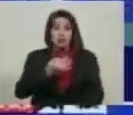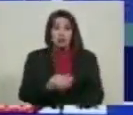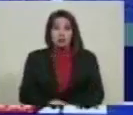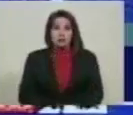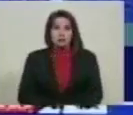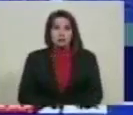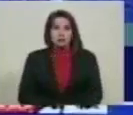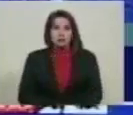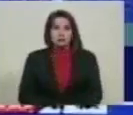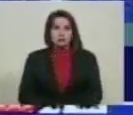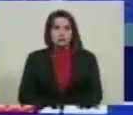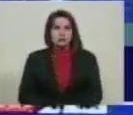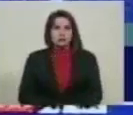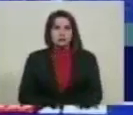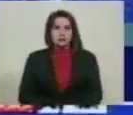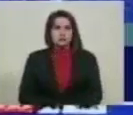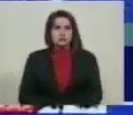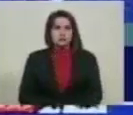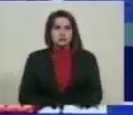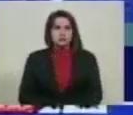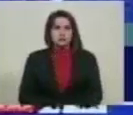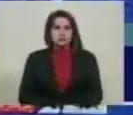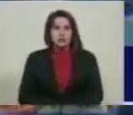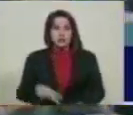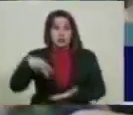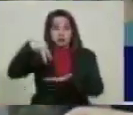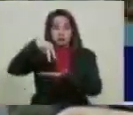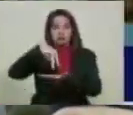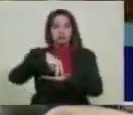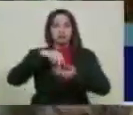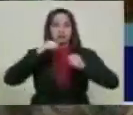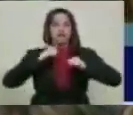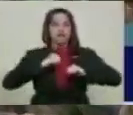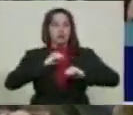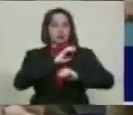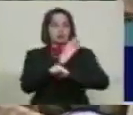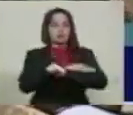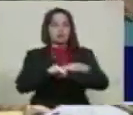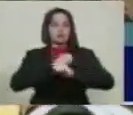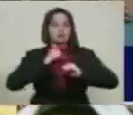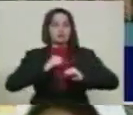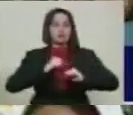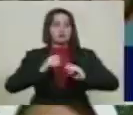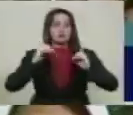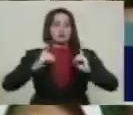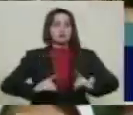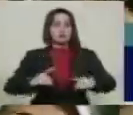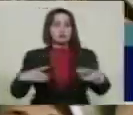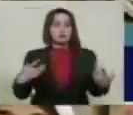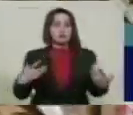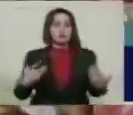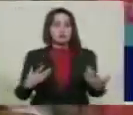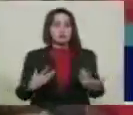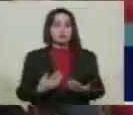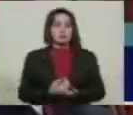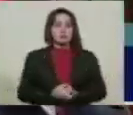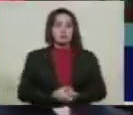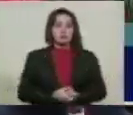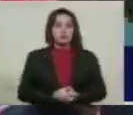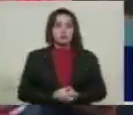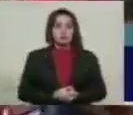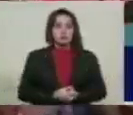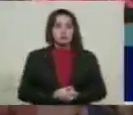Para estar nosotros, mira, con los pies bien puestos sobre la tierra, sí, mira. Bien puestos sobre la tierra. Los pies